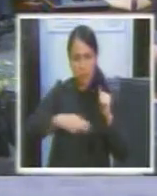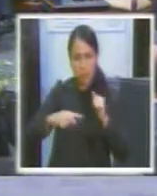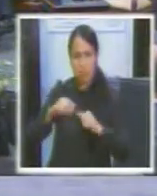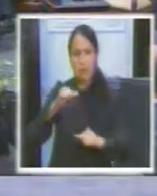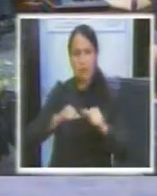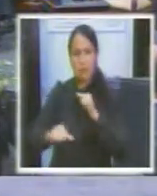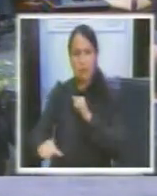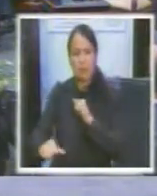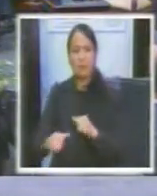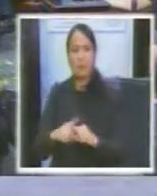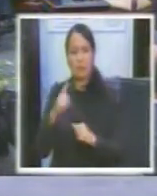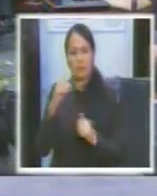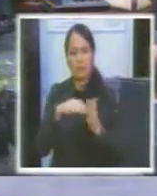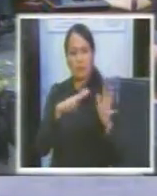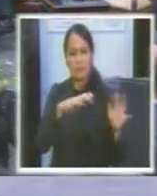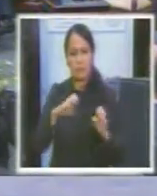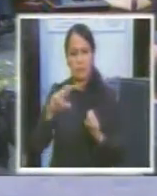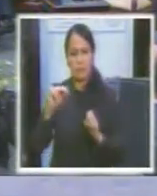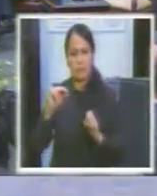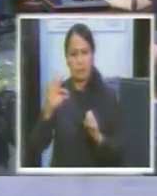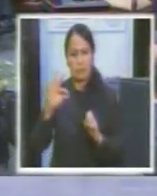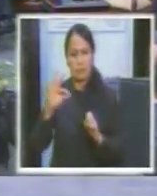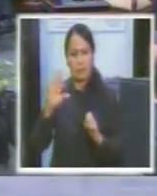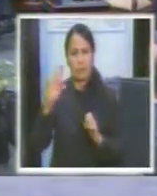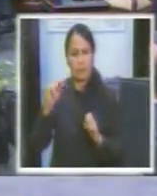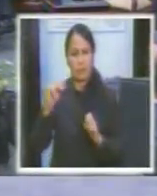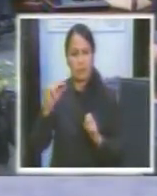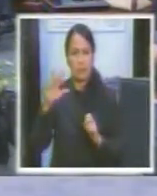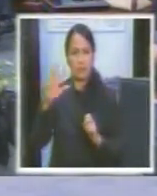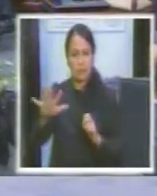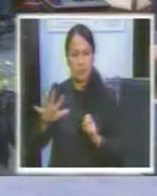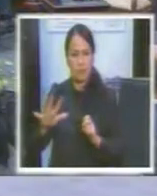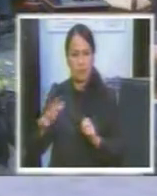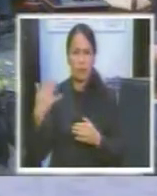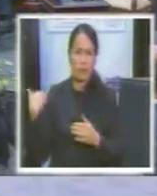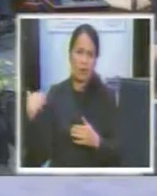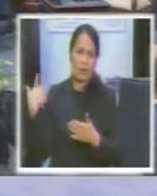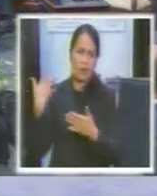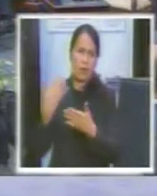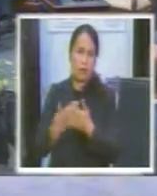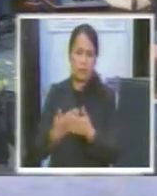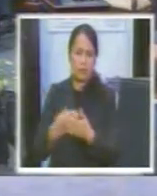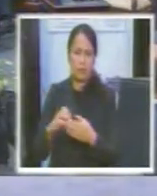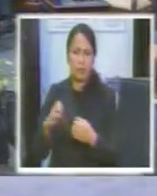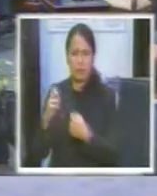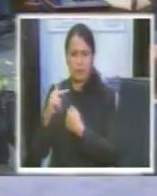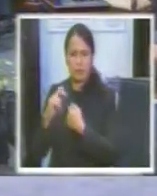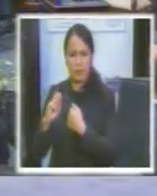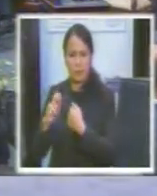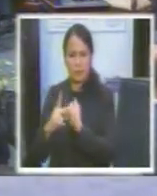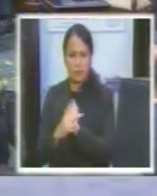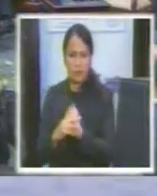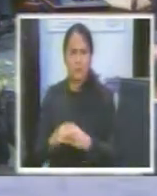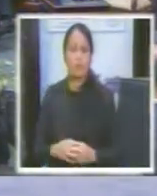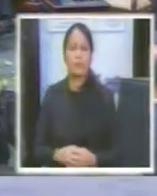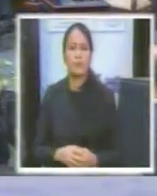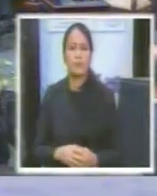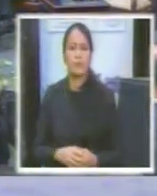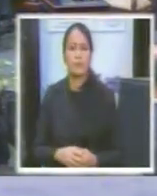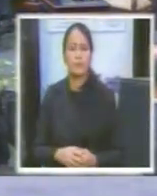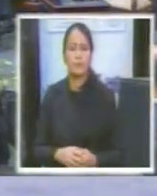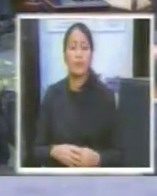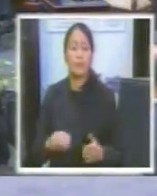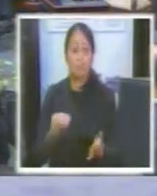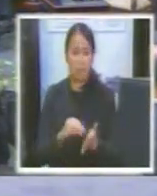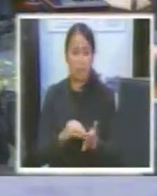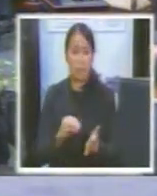desde 1975, con los países de la, en aquella entonces, Comunidad Económica Europea. Todavía